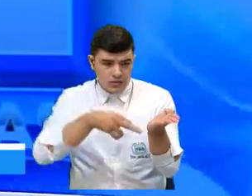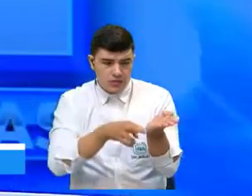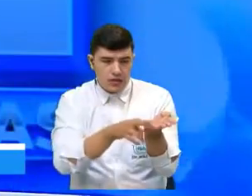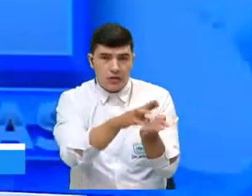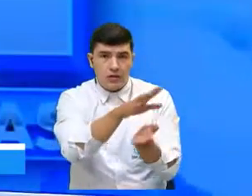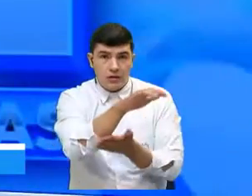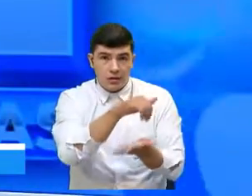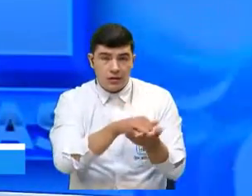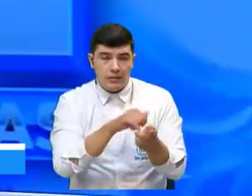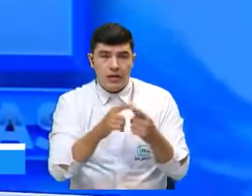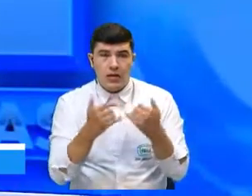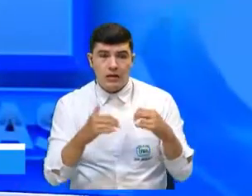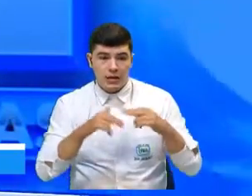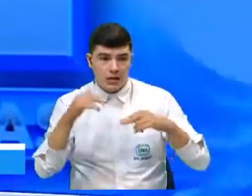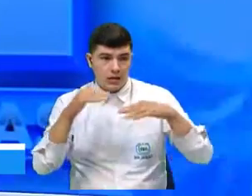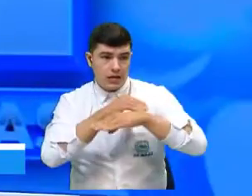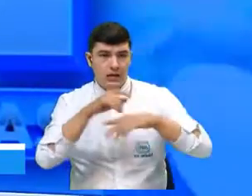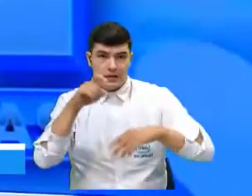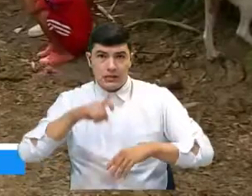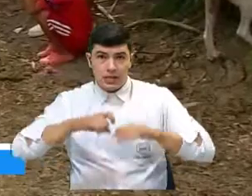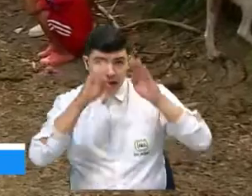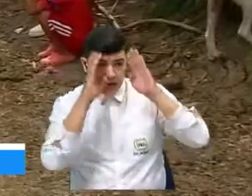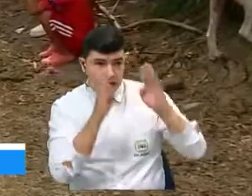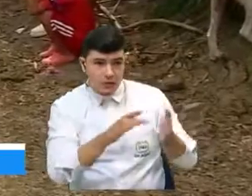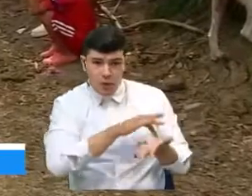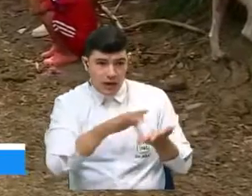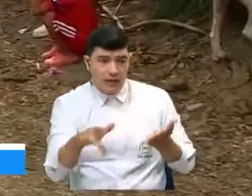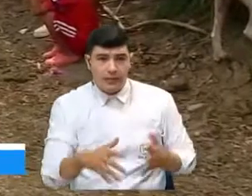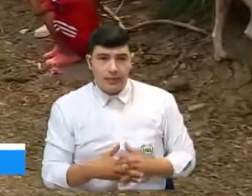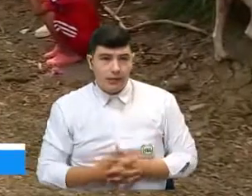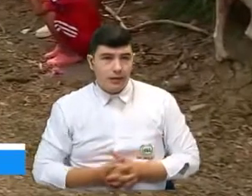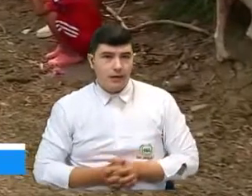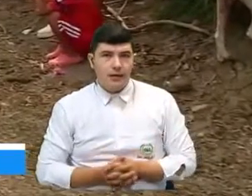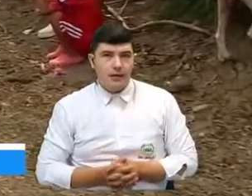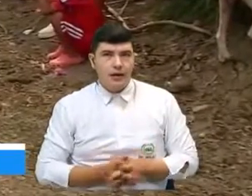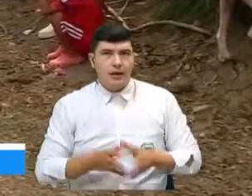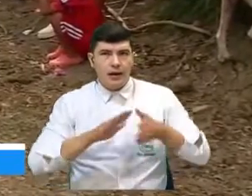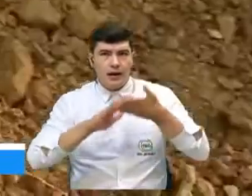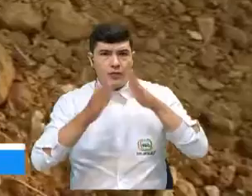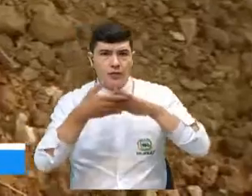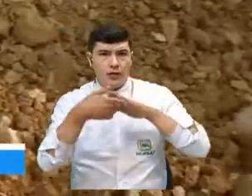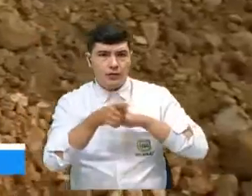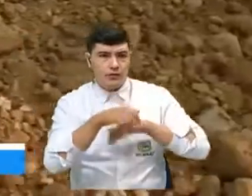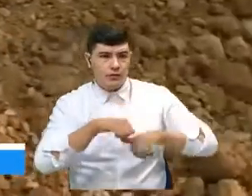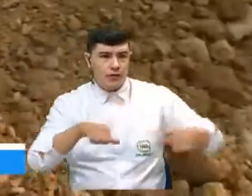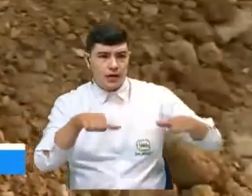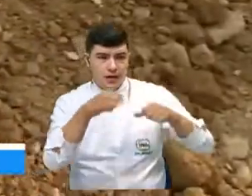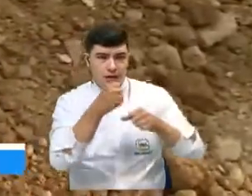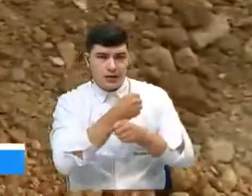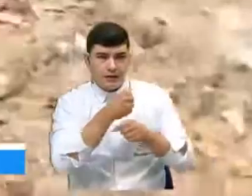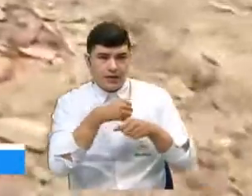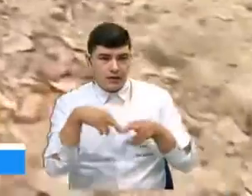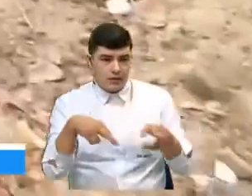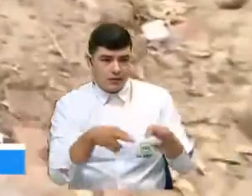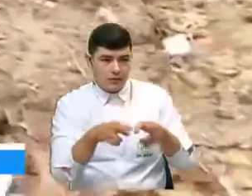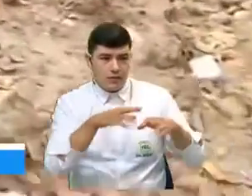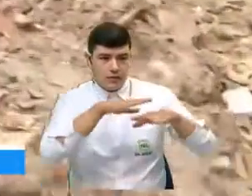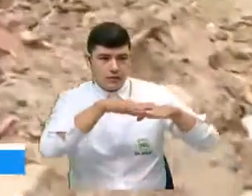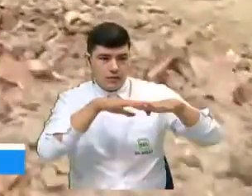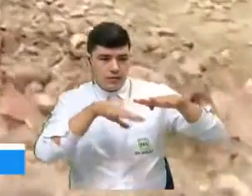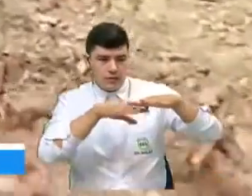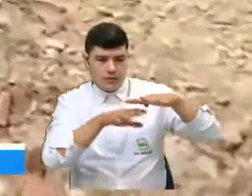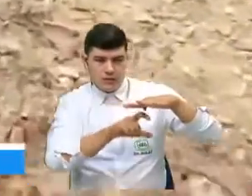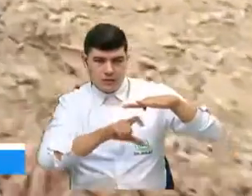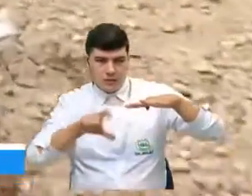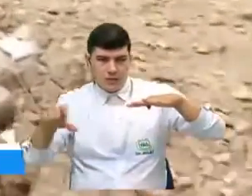acceso necesitan atención inmediata según los habitantes de este asentamiento los trabajos en la red era alcantarillado instalado